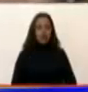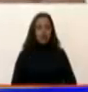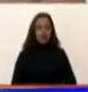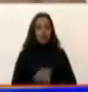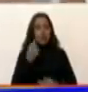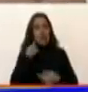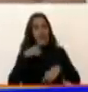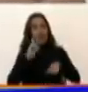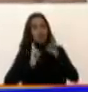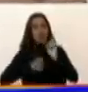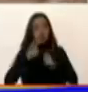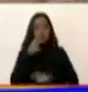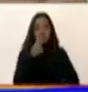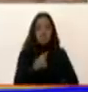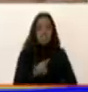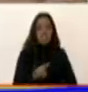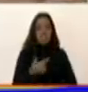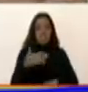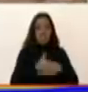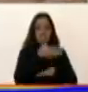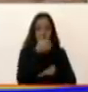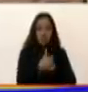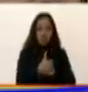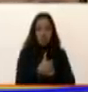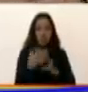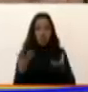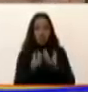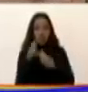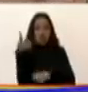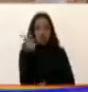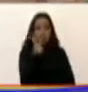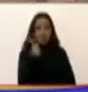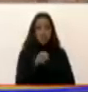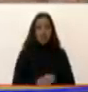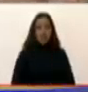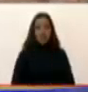por ahí andan diciendo que es la culpable, junto con Venezuela,